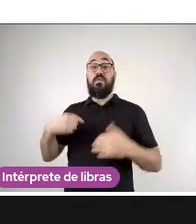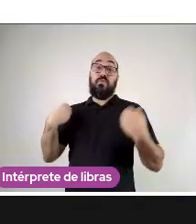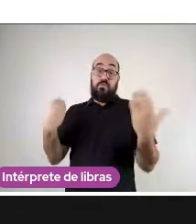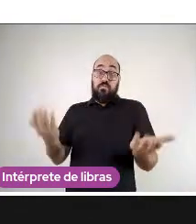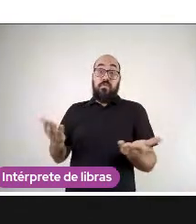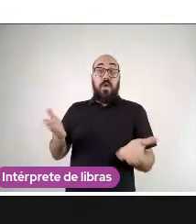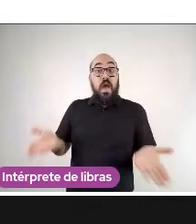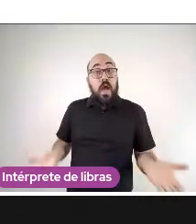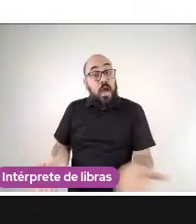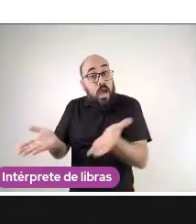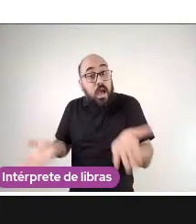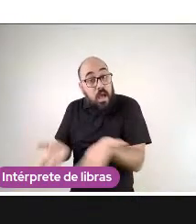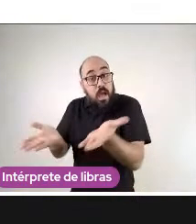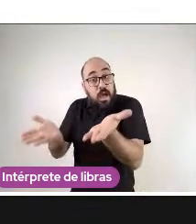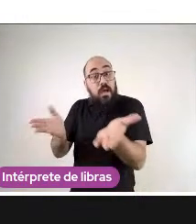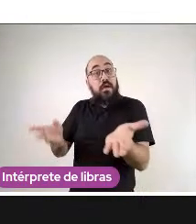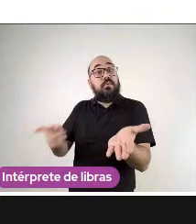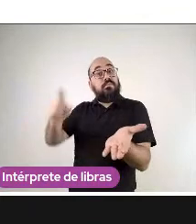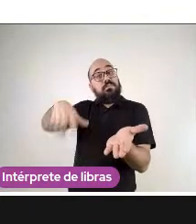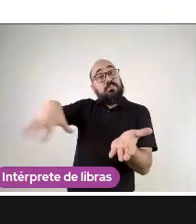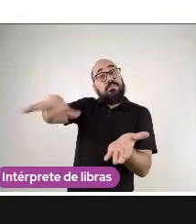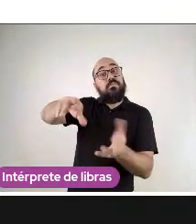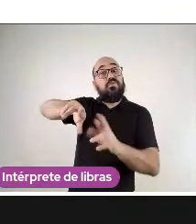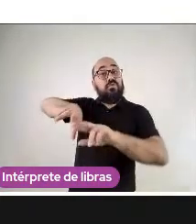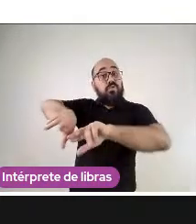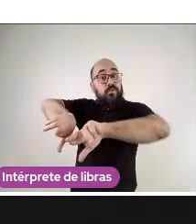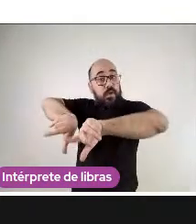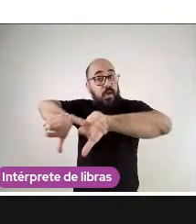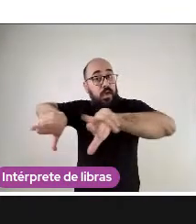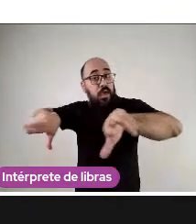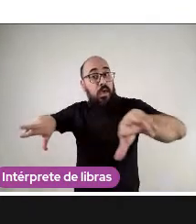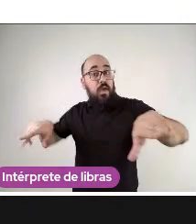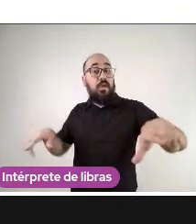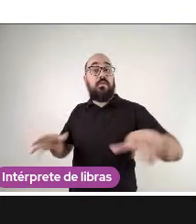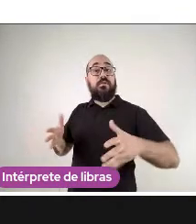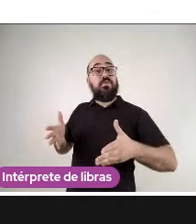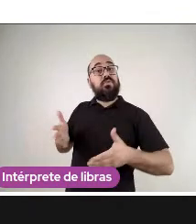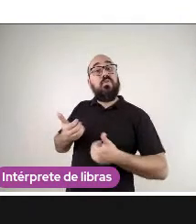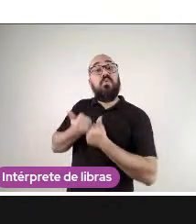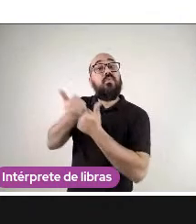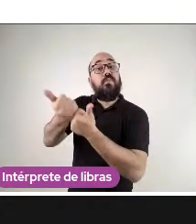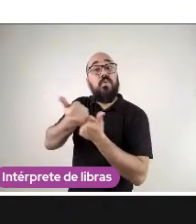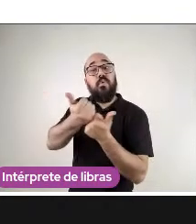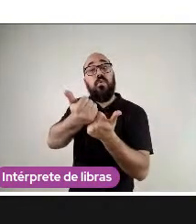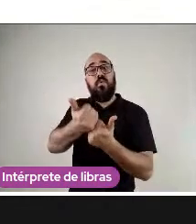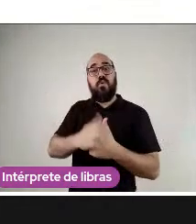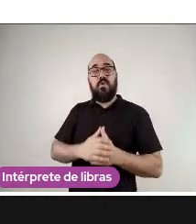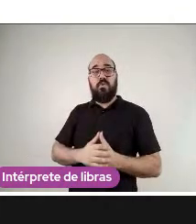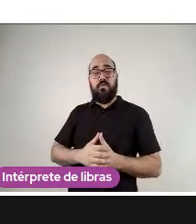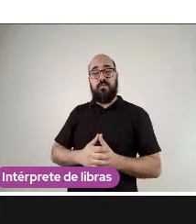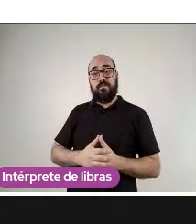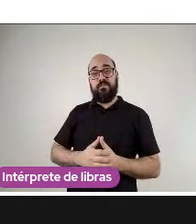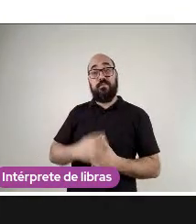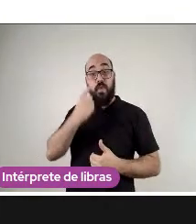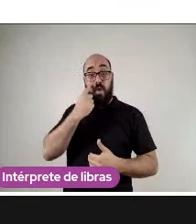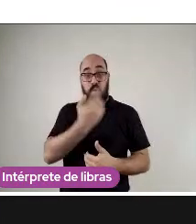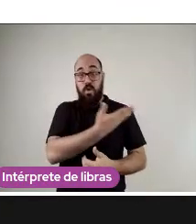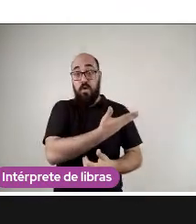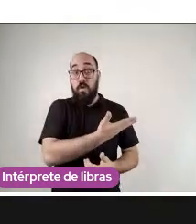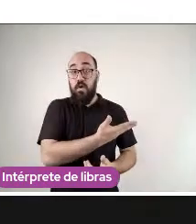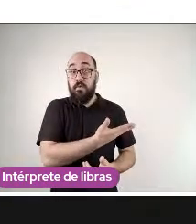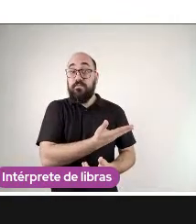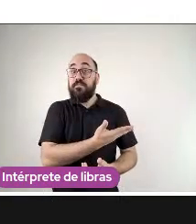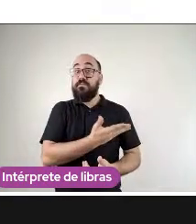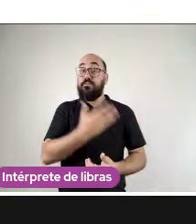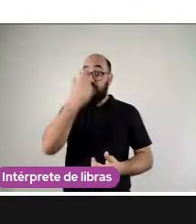de economía con los pescadores, de los cuales algo que llamaba mucho la atención es que a lo largo de los años el número